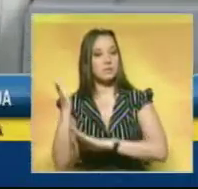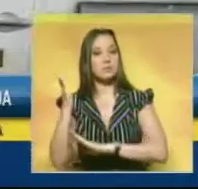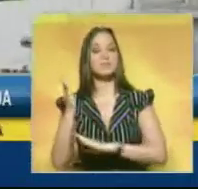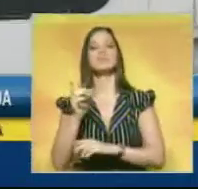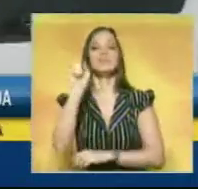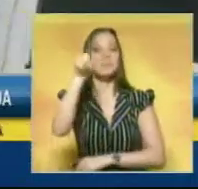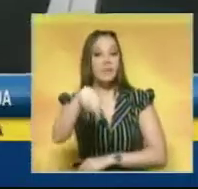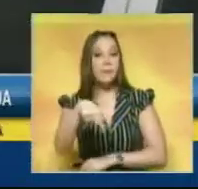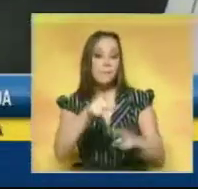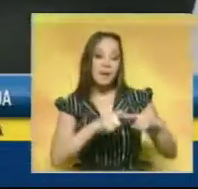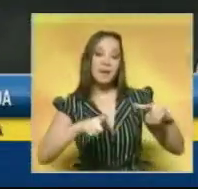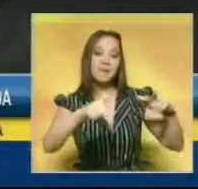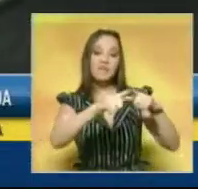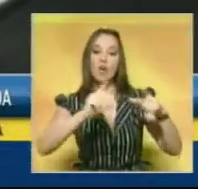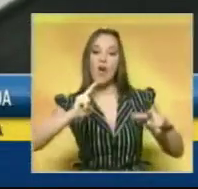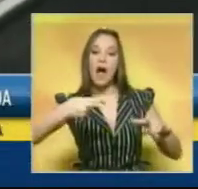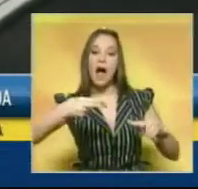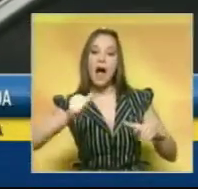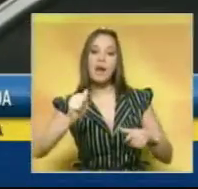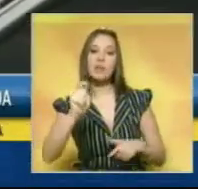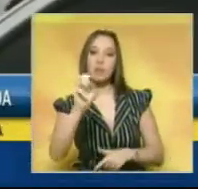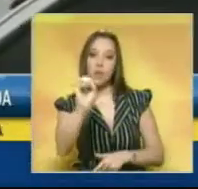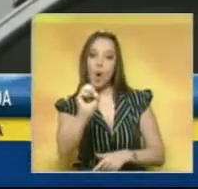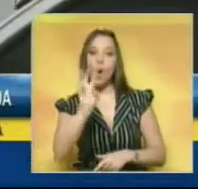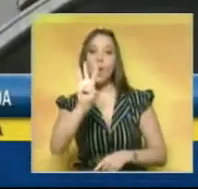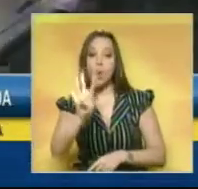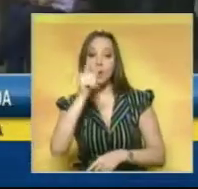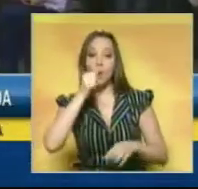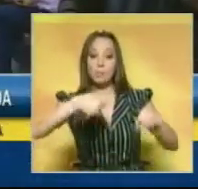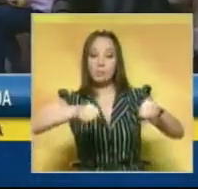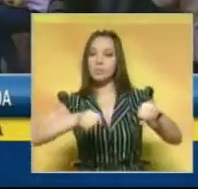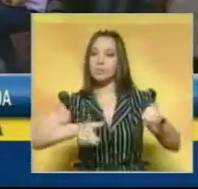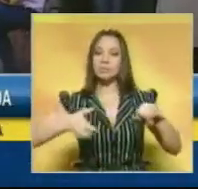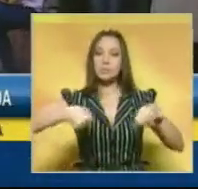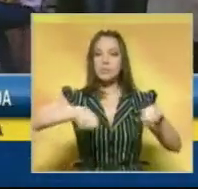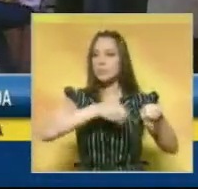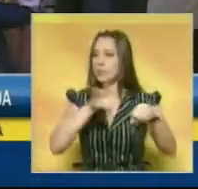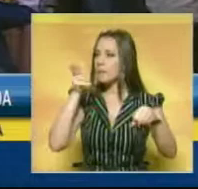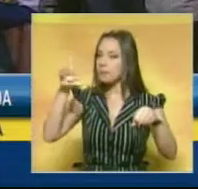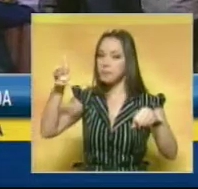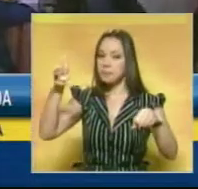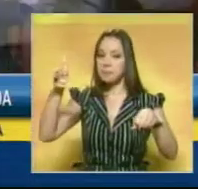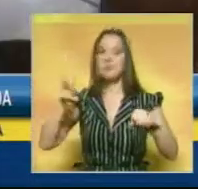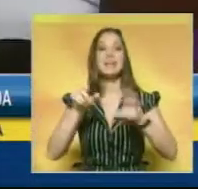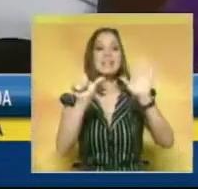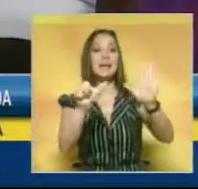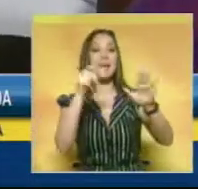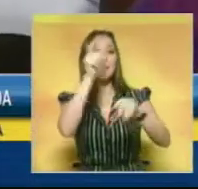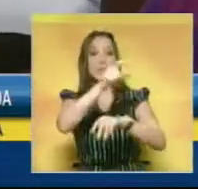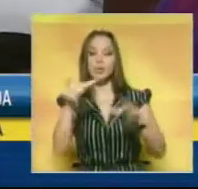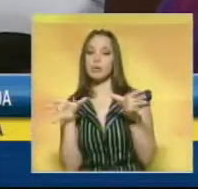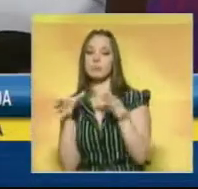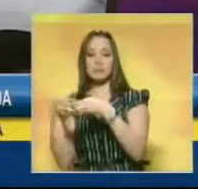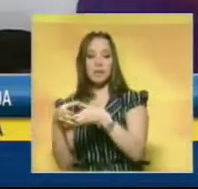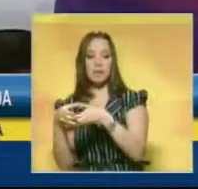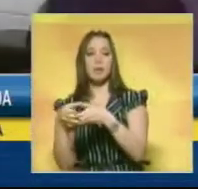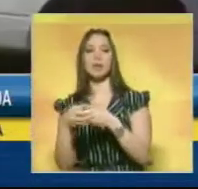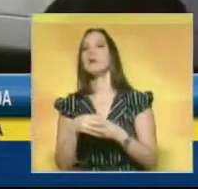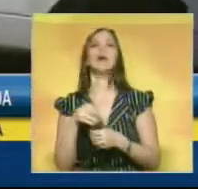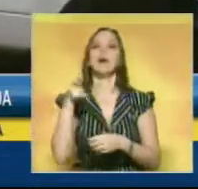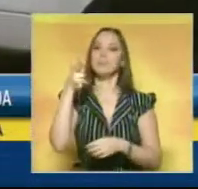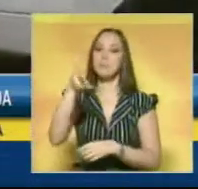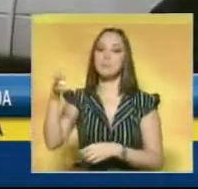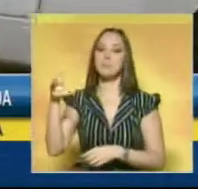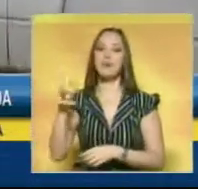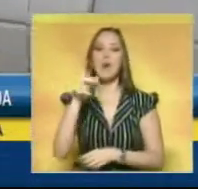en el sector Hato Escondido, 4 hombres en moto tirotearon una vivienda en la que se encontraban 6 personas reunidas. Durante la